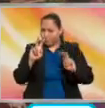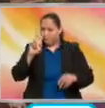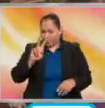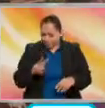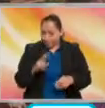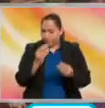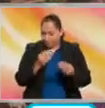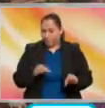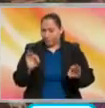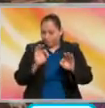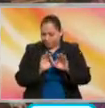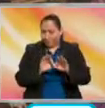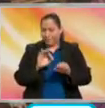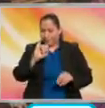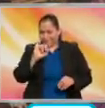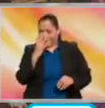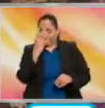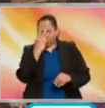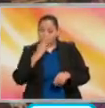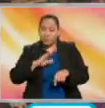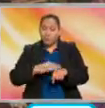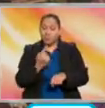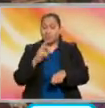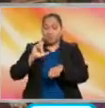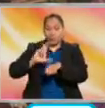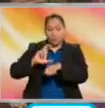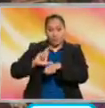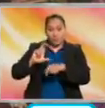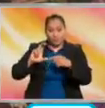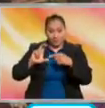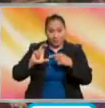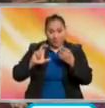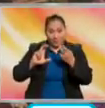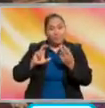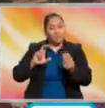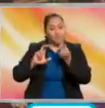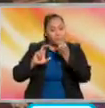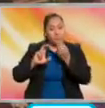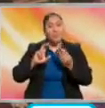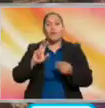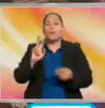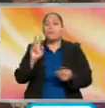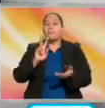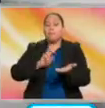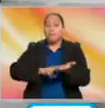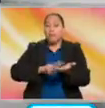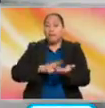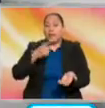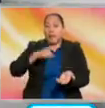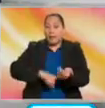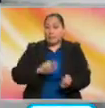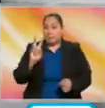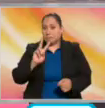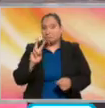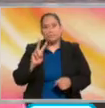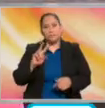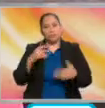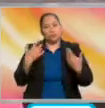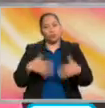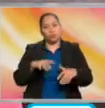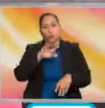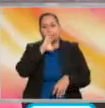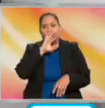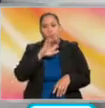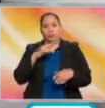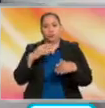es tan importante porque el huevo es un alimento con un valor nutrimental impresionante. Nos